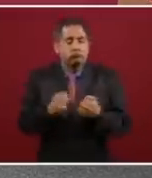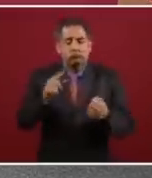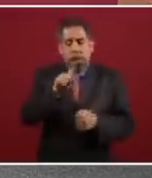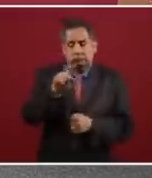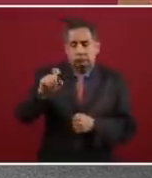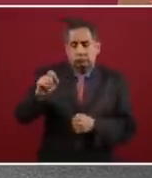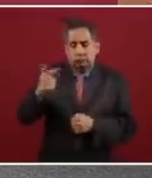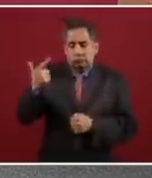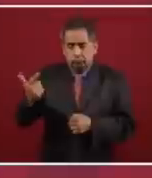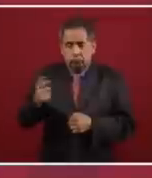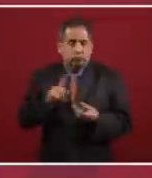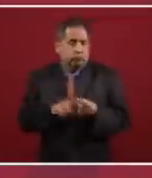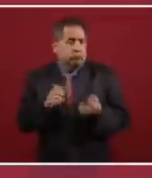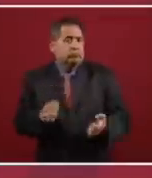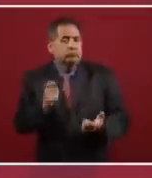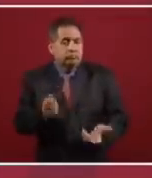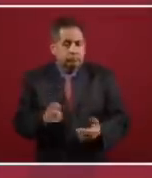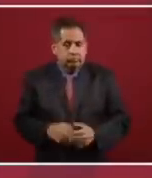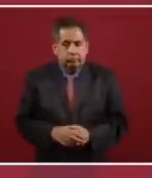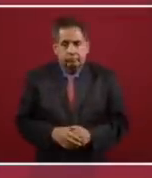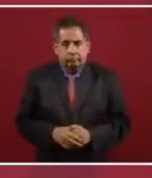¿dónde están?